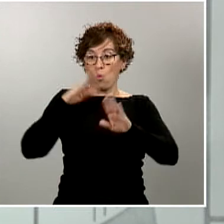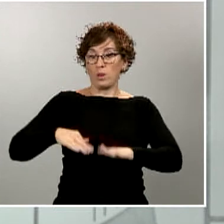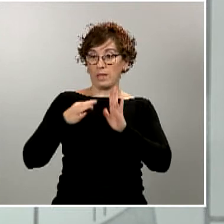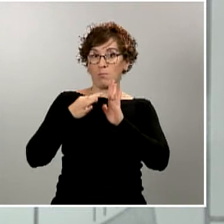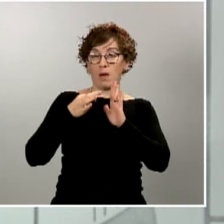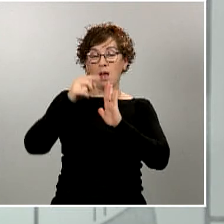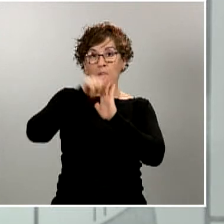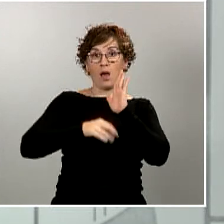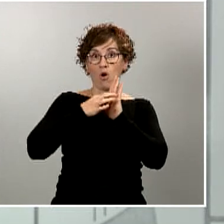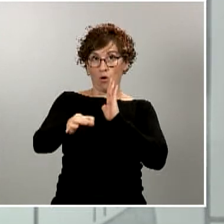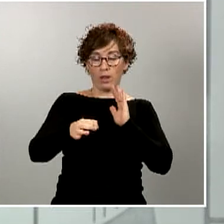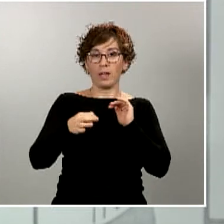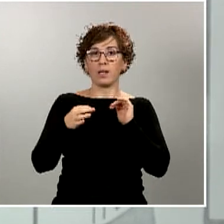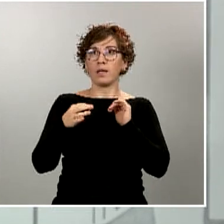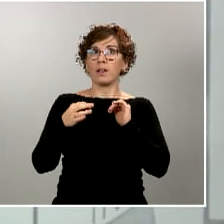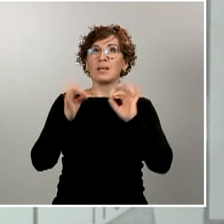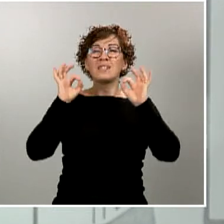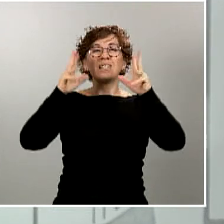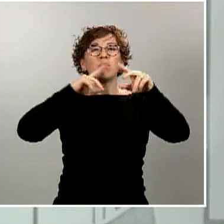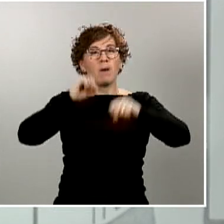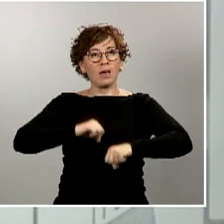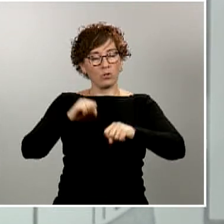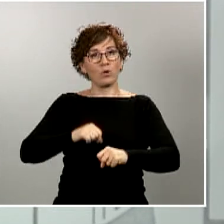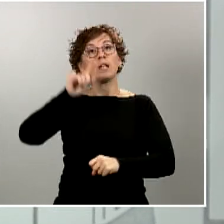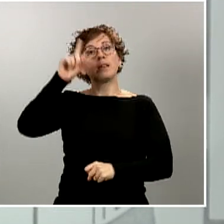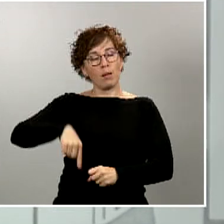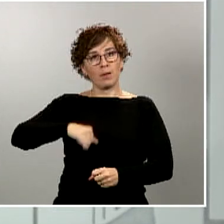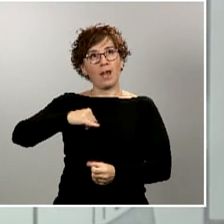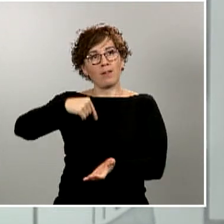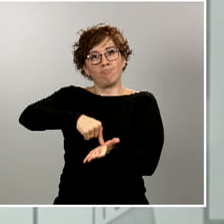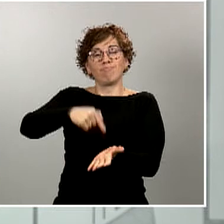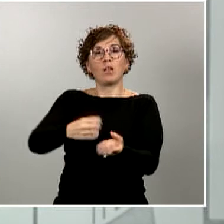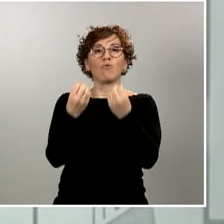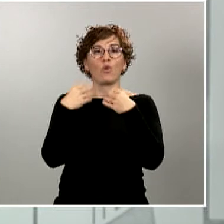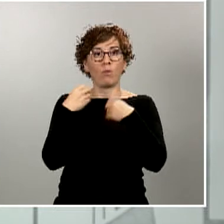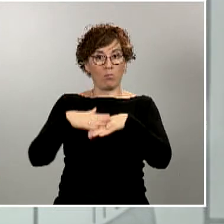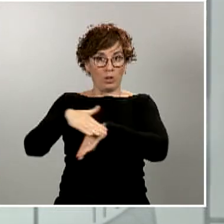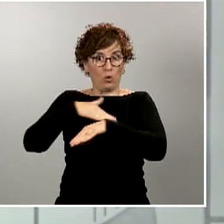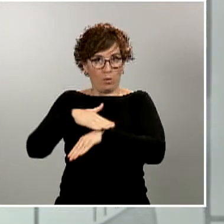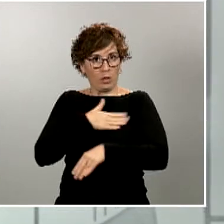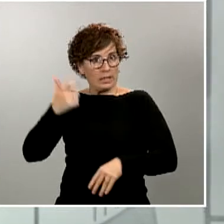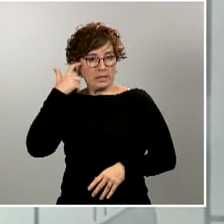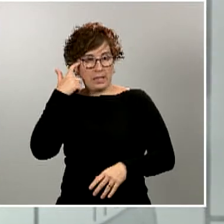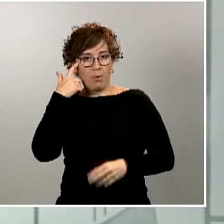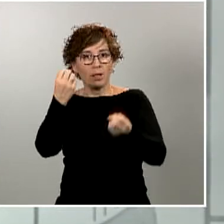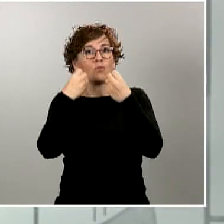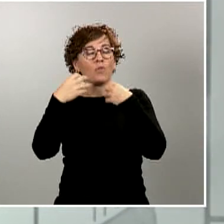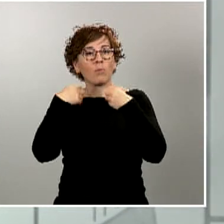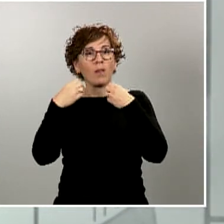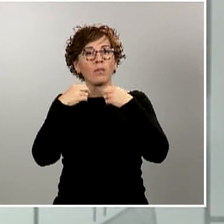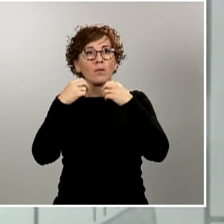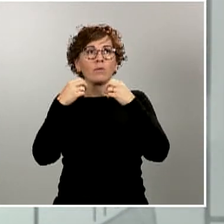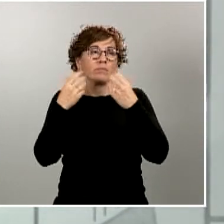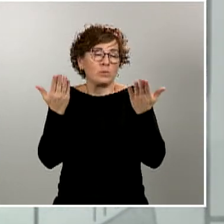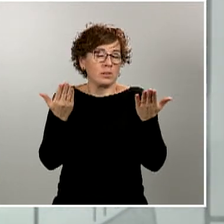mayores exige unas obligaciones de información porque el Gobierno quiere disponer de información respecto, entre otras cuestiones, a